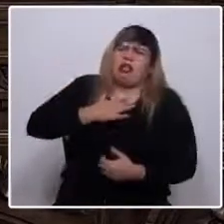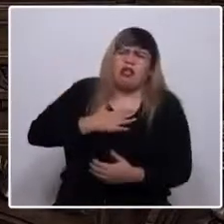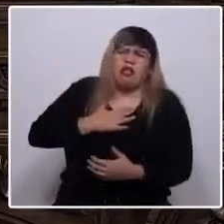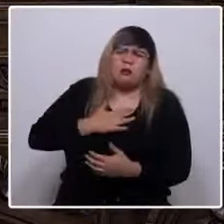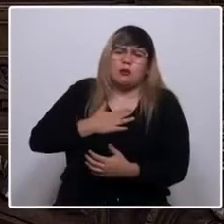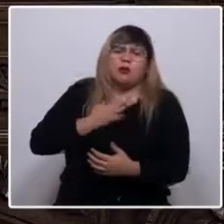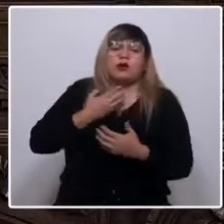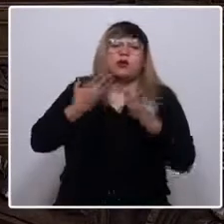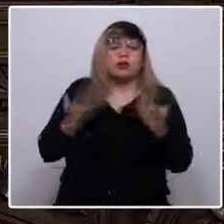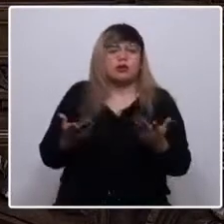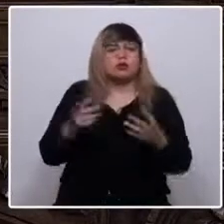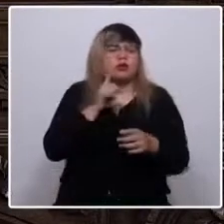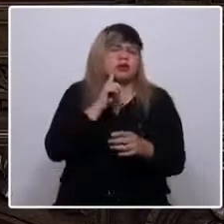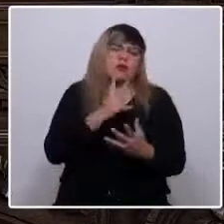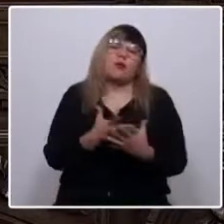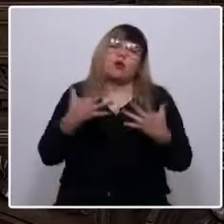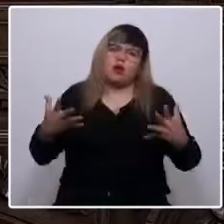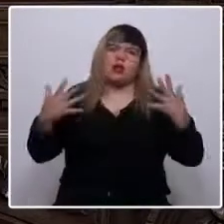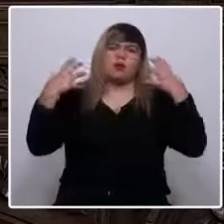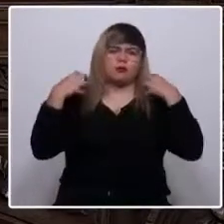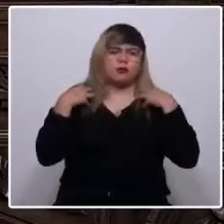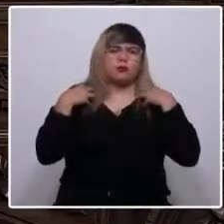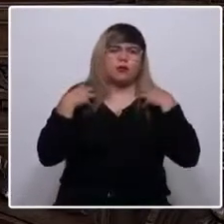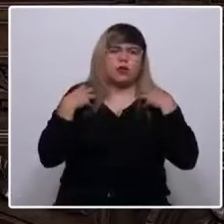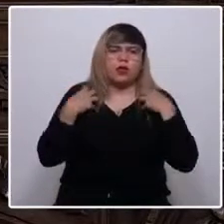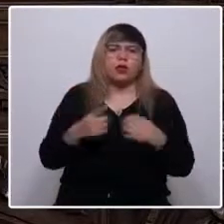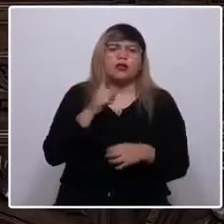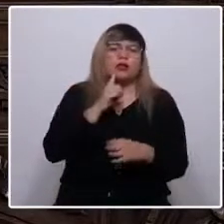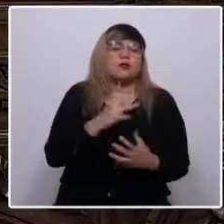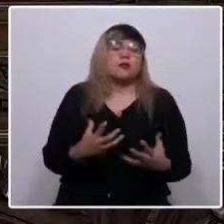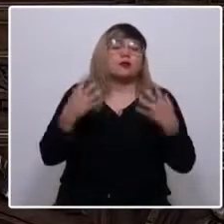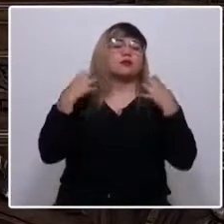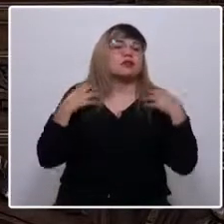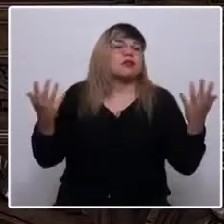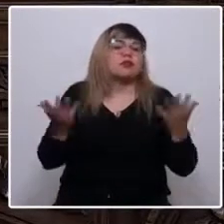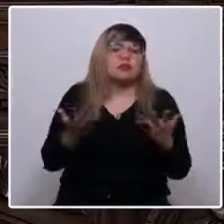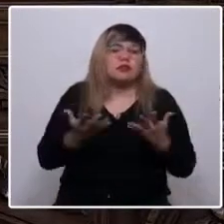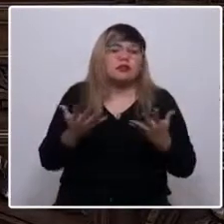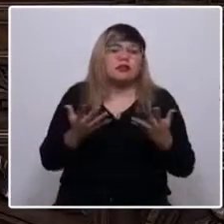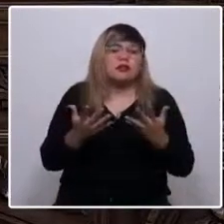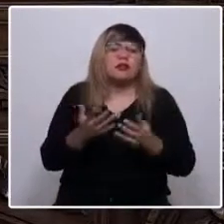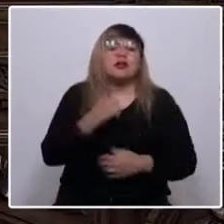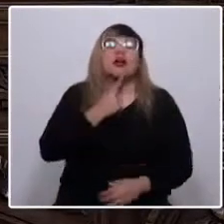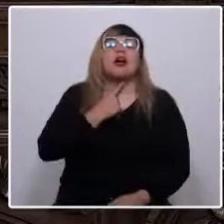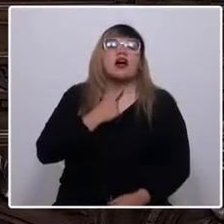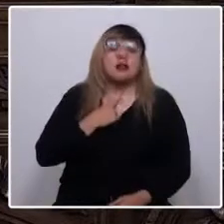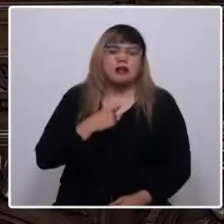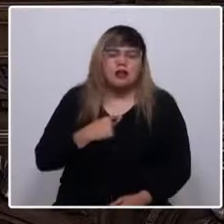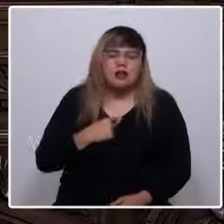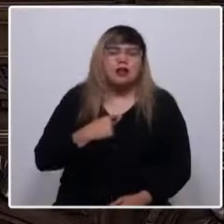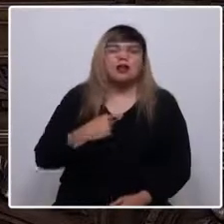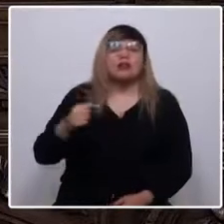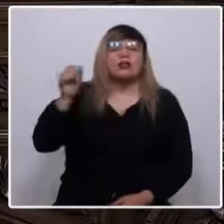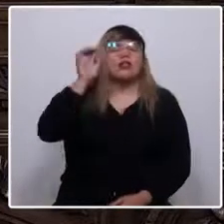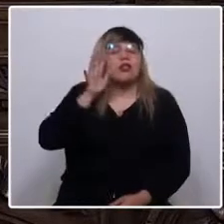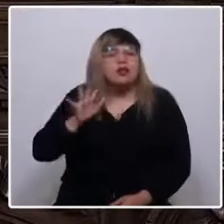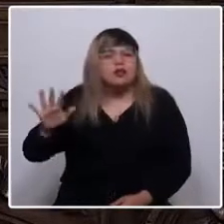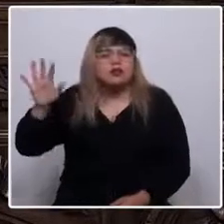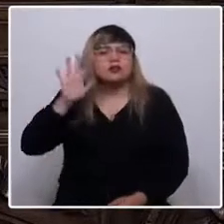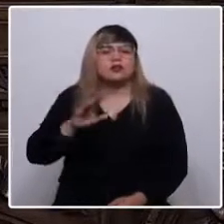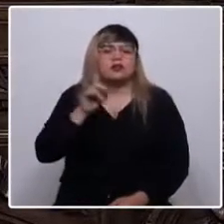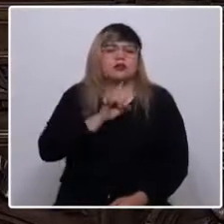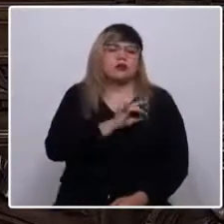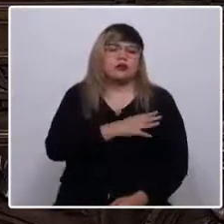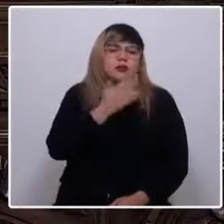tanto tenemos una gran responsabilidad tenemos la responsabilidad de los anhelos de los deseos de tener un chile